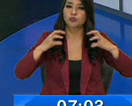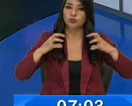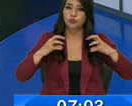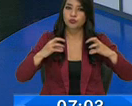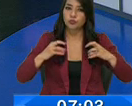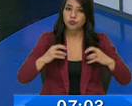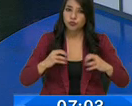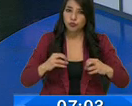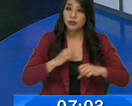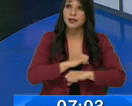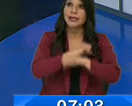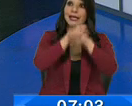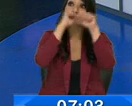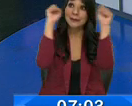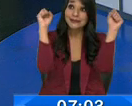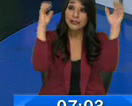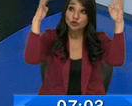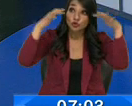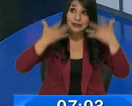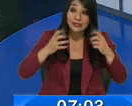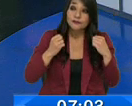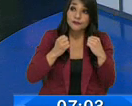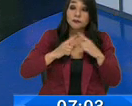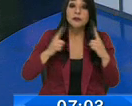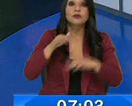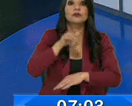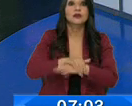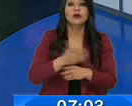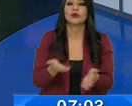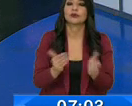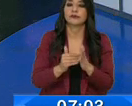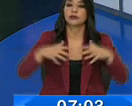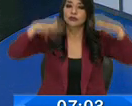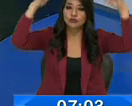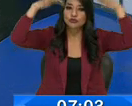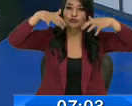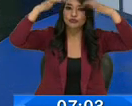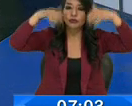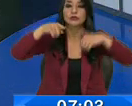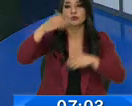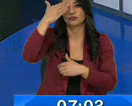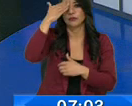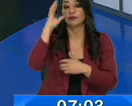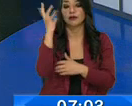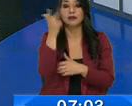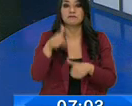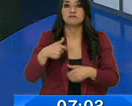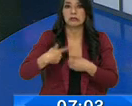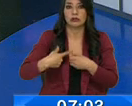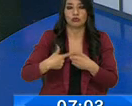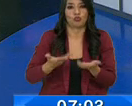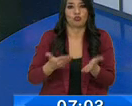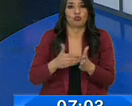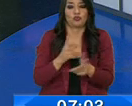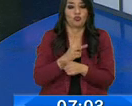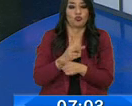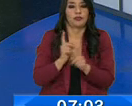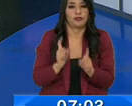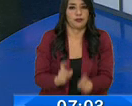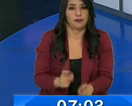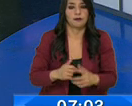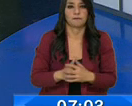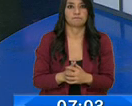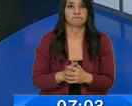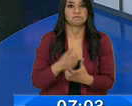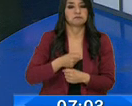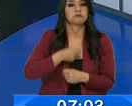tendremos una mañana fría, pero en la tarde nuevamente la lluvia. Así que ya sabe cómo va a estar el clima el día de hoy, a tomar las precauciones del caso, salir con un